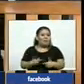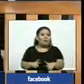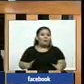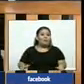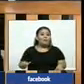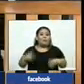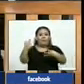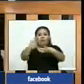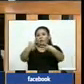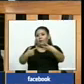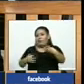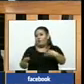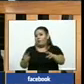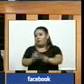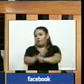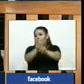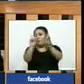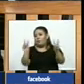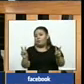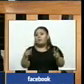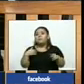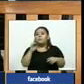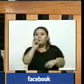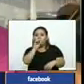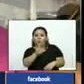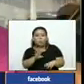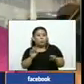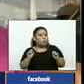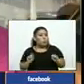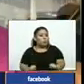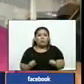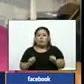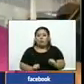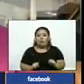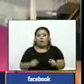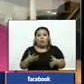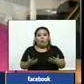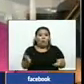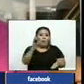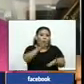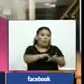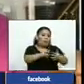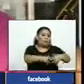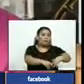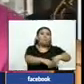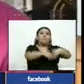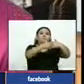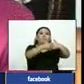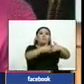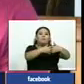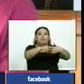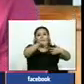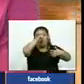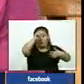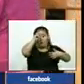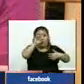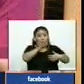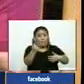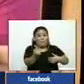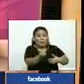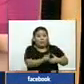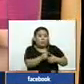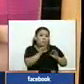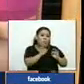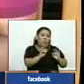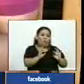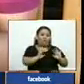la aplicación de una ley de amnistía, asegura que no ha podido retomar su pequeño negocio porque, según él, sus antiguos clientes